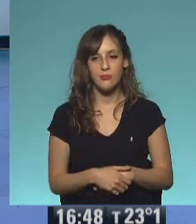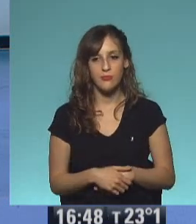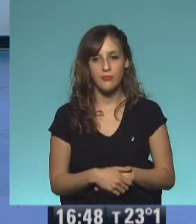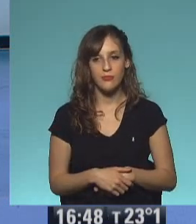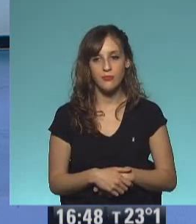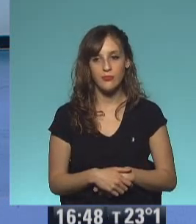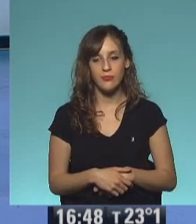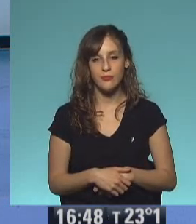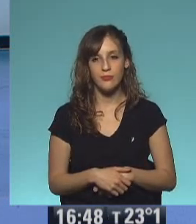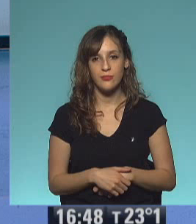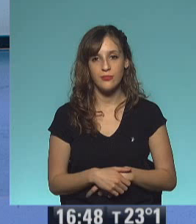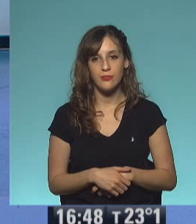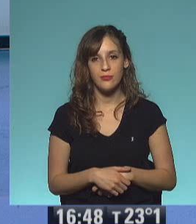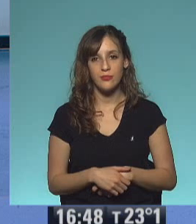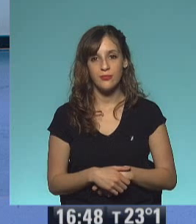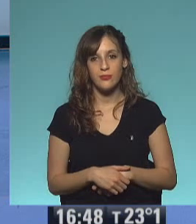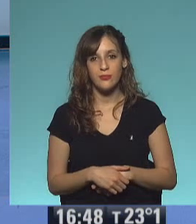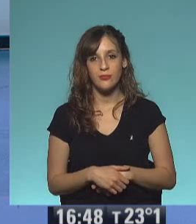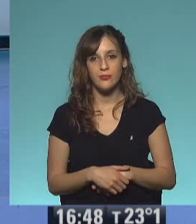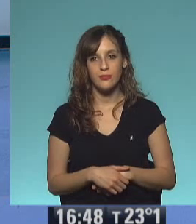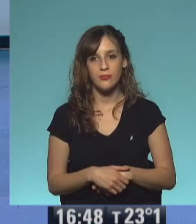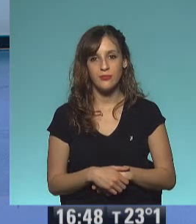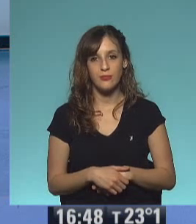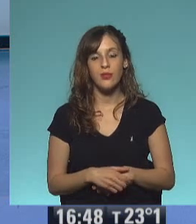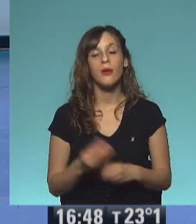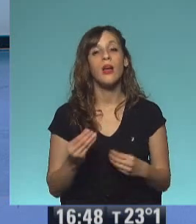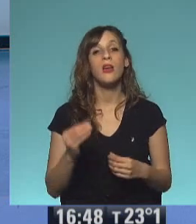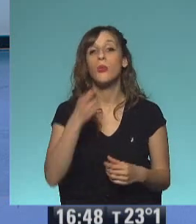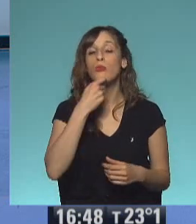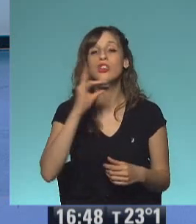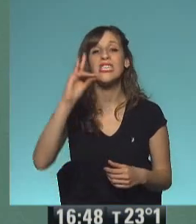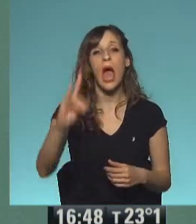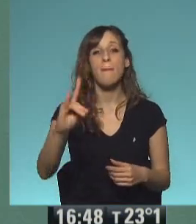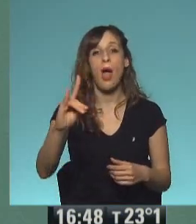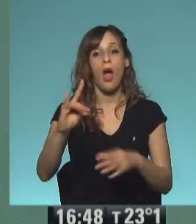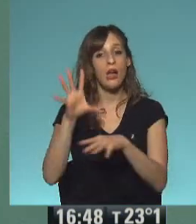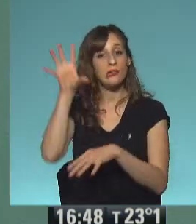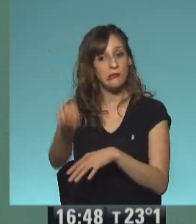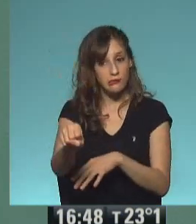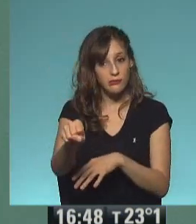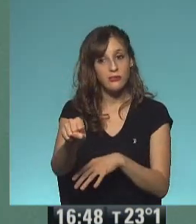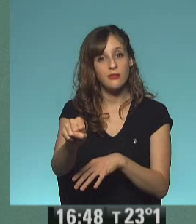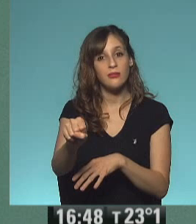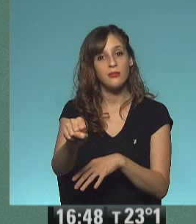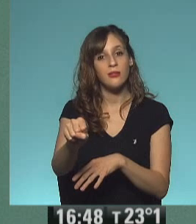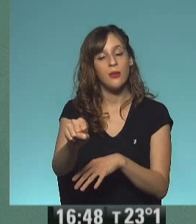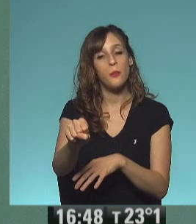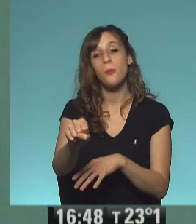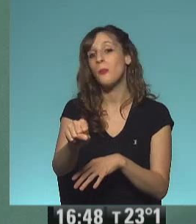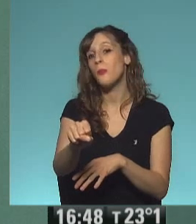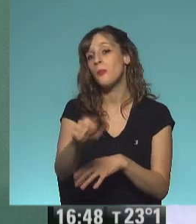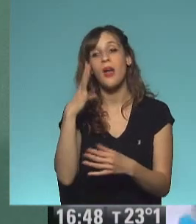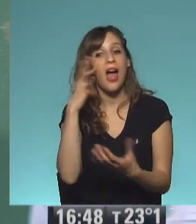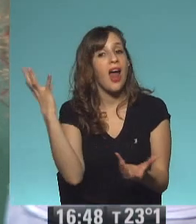para alcanzar la llama puede ser o para alcanzar algo para